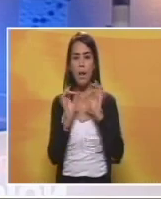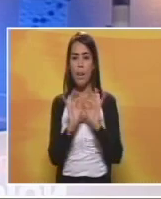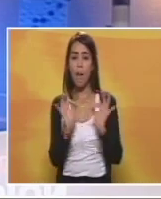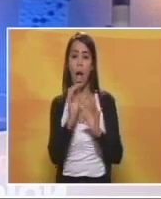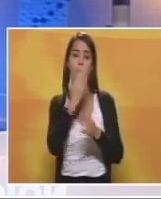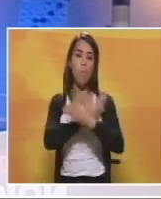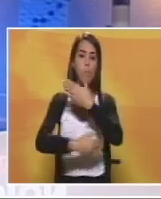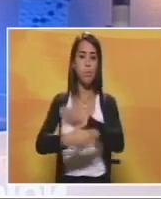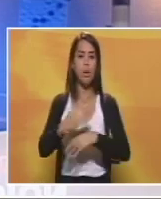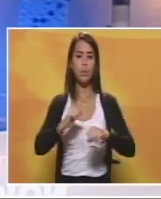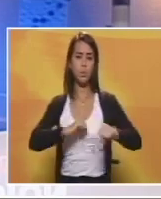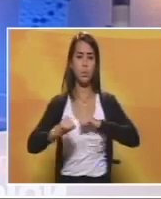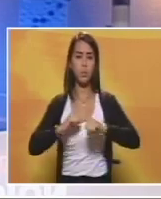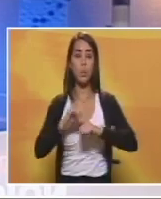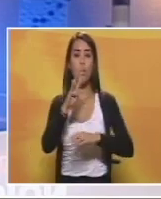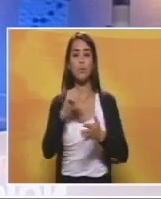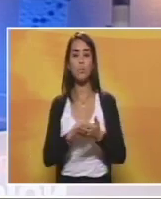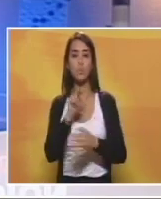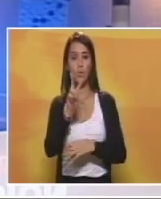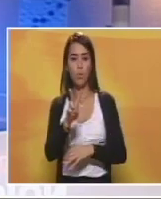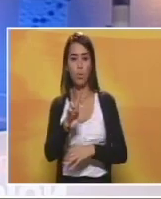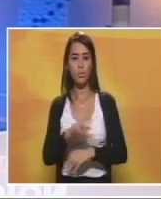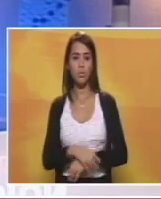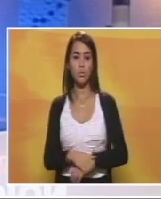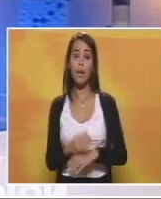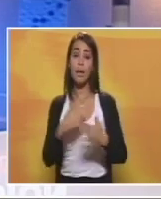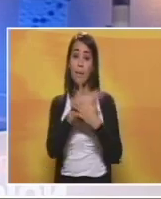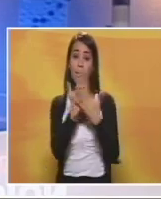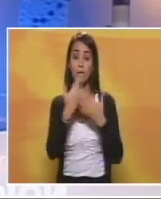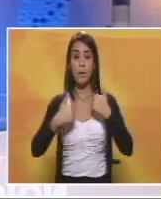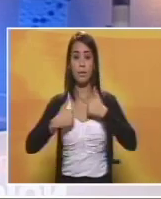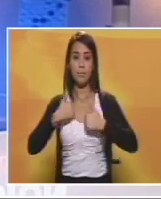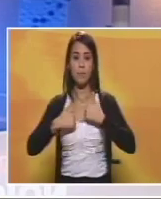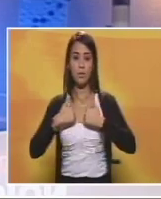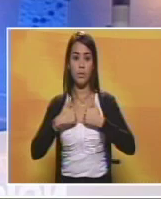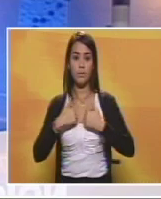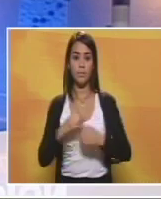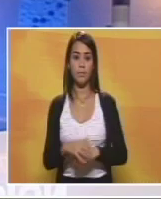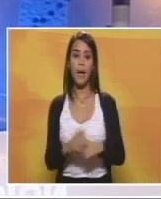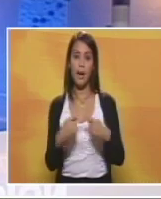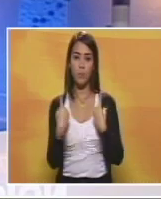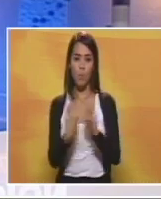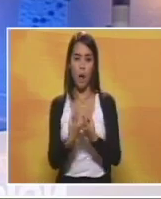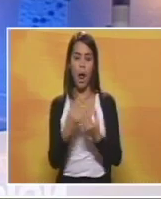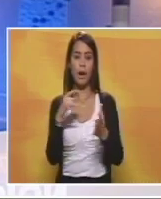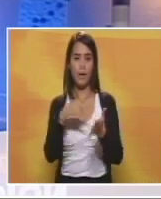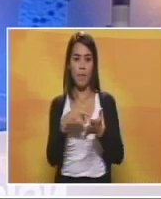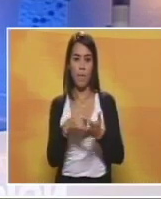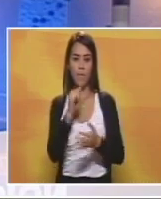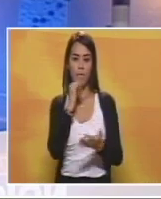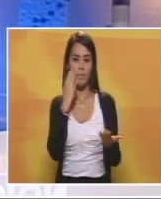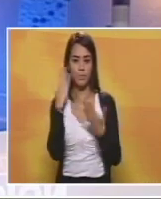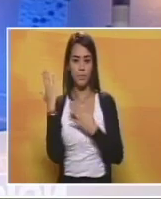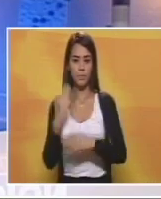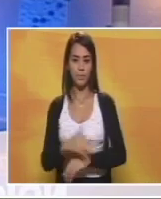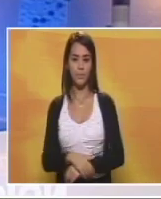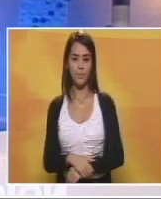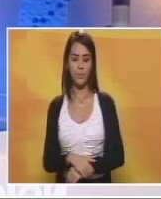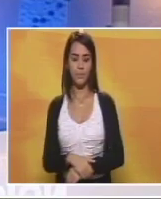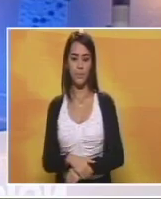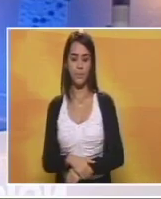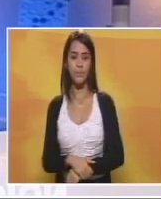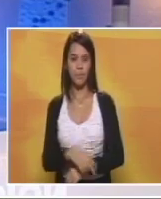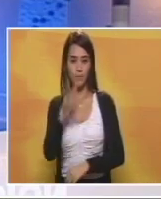tras el sismo de magnitud 4.2 que ocurrió la madrugada de este miércoles en la entidad nuestro compañero rodolfo blanco nos tiene más información